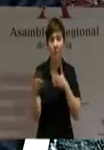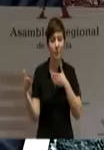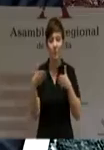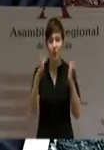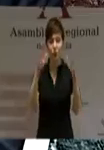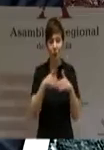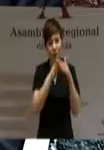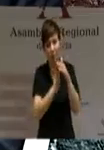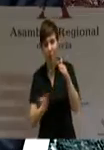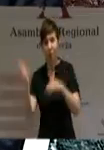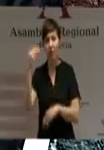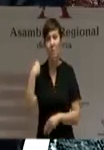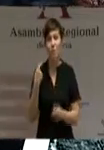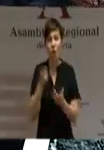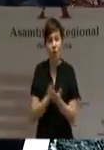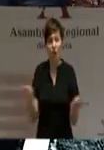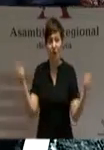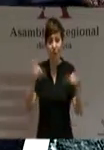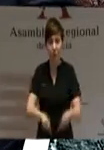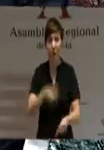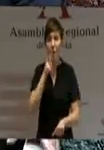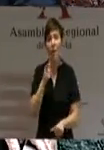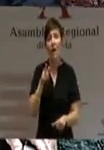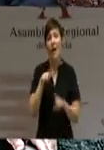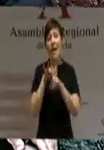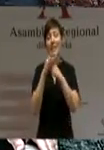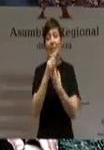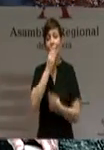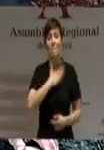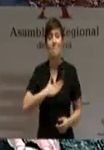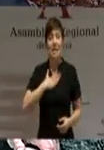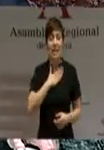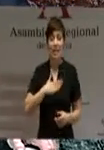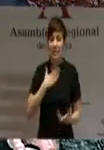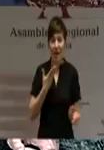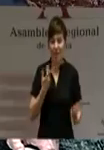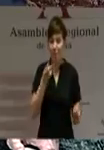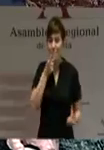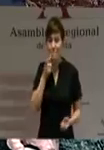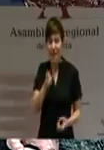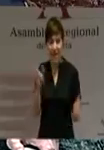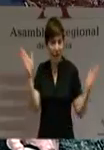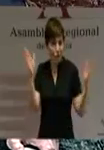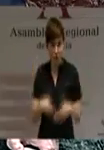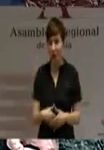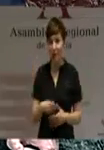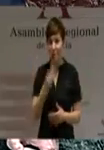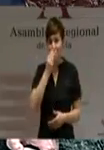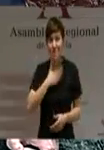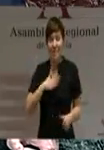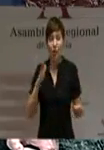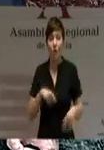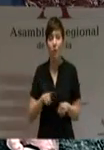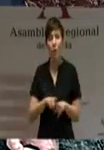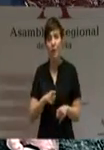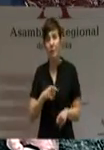del precario estado del medioestar, porque no cabe llamarlo ni siquiera del bienestar, conquistado durante la transición democrática, es clara